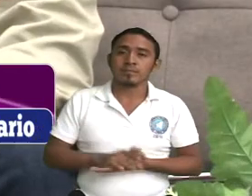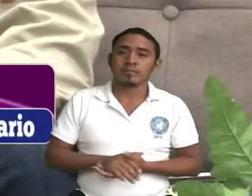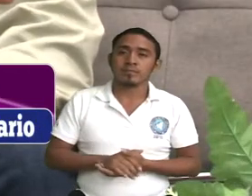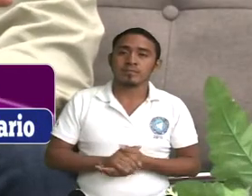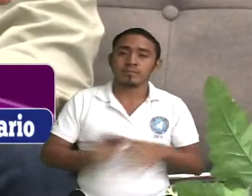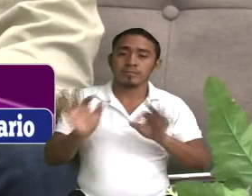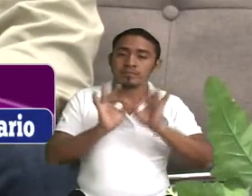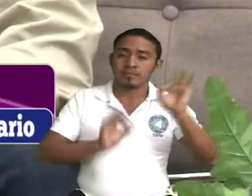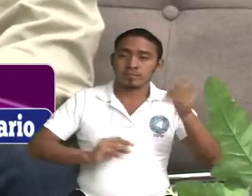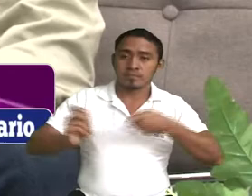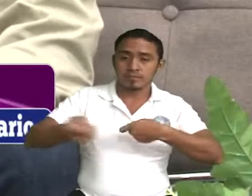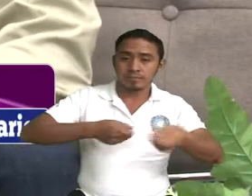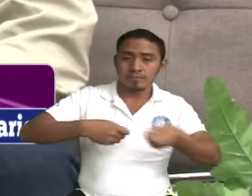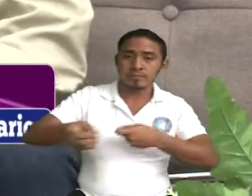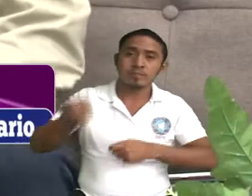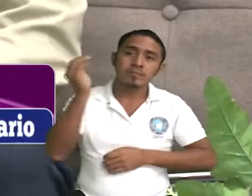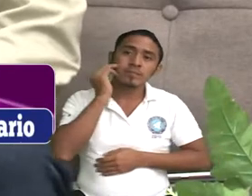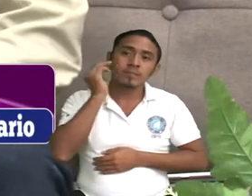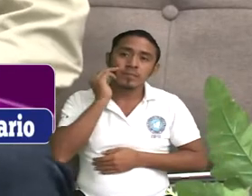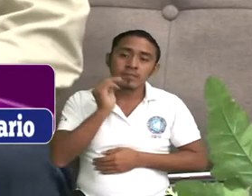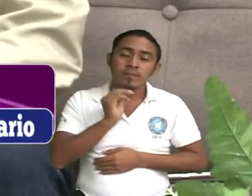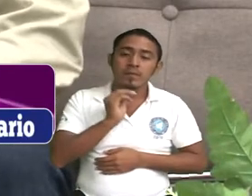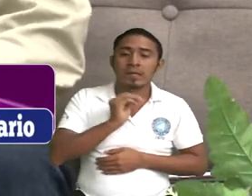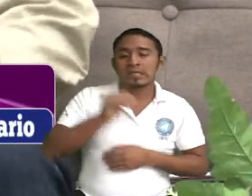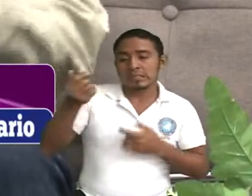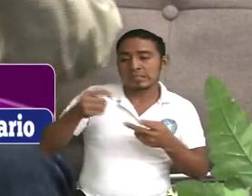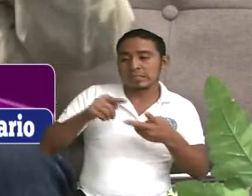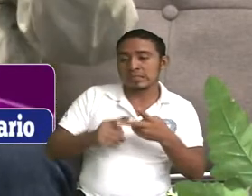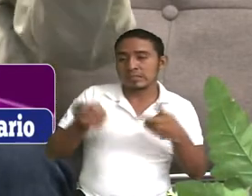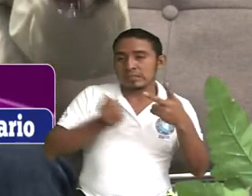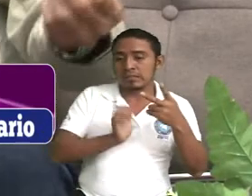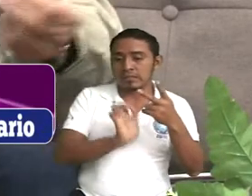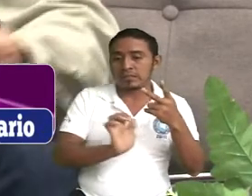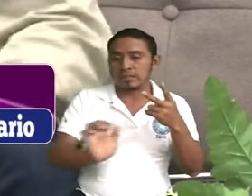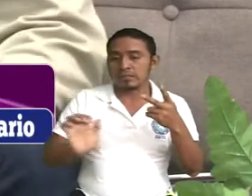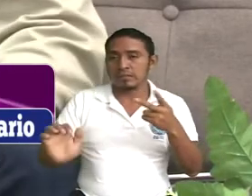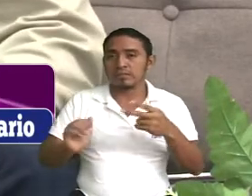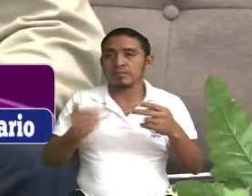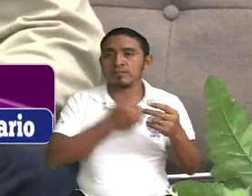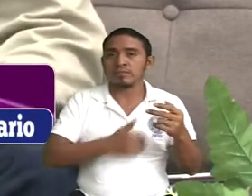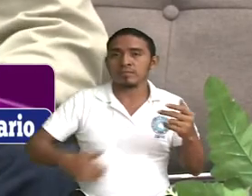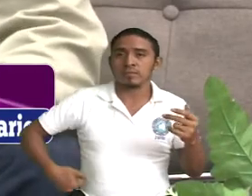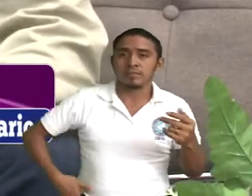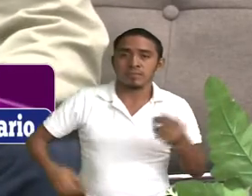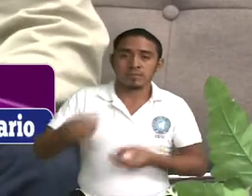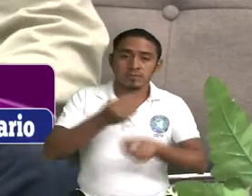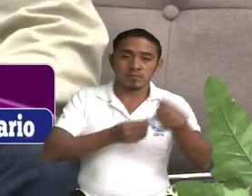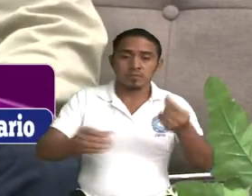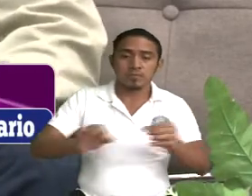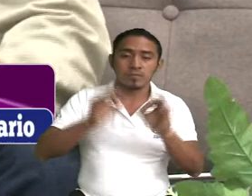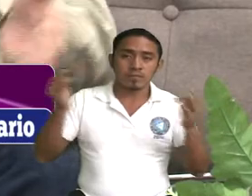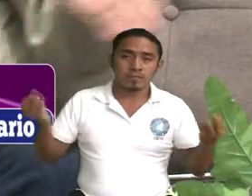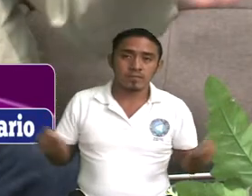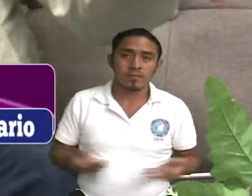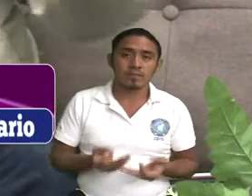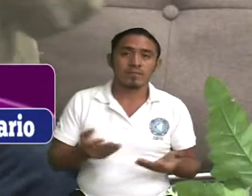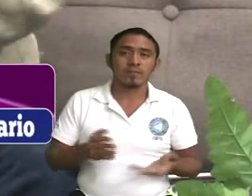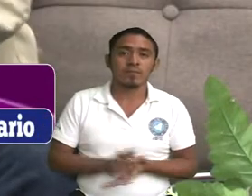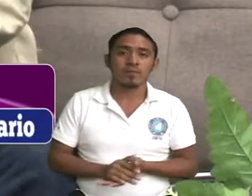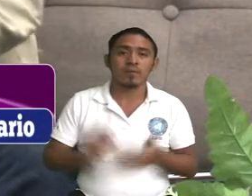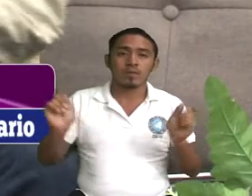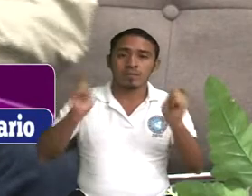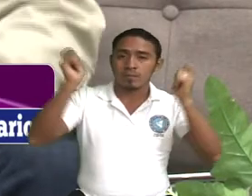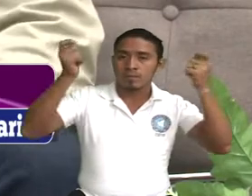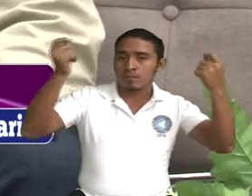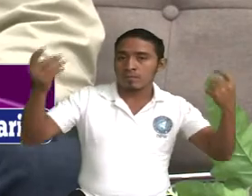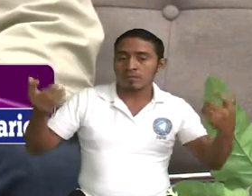una feria de la madre y el niño. Okay. Porque el Ministerio de Economía Familiar está